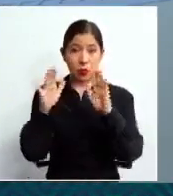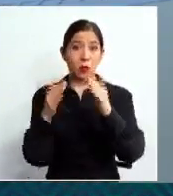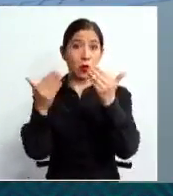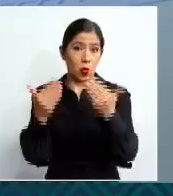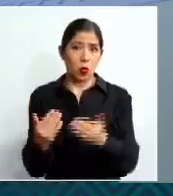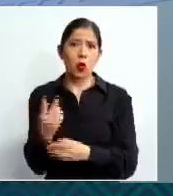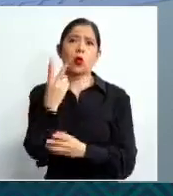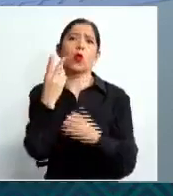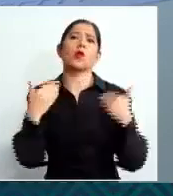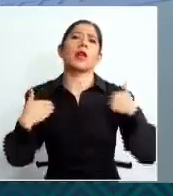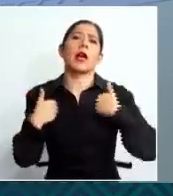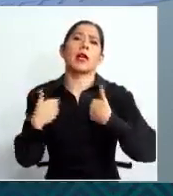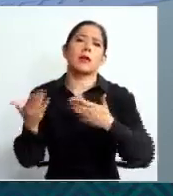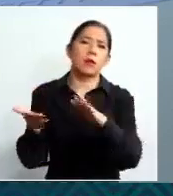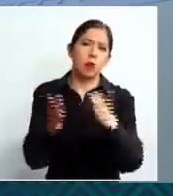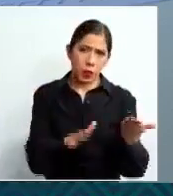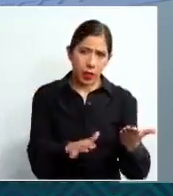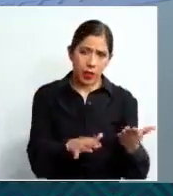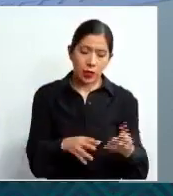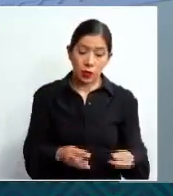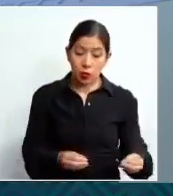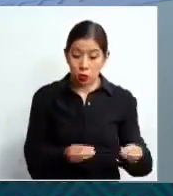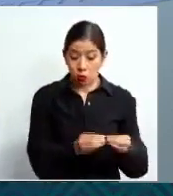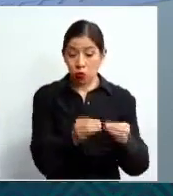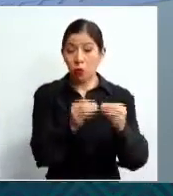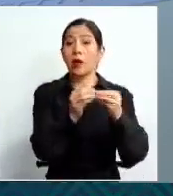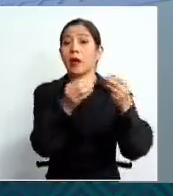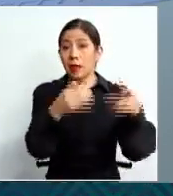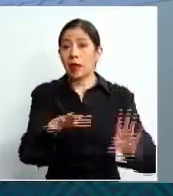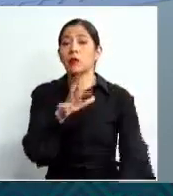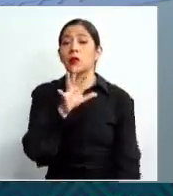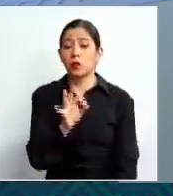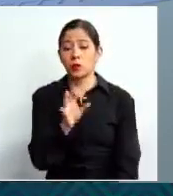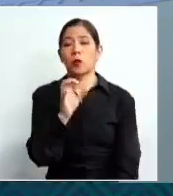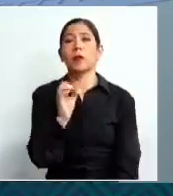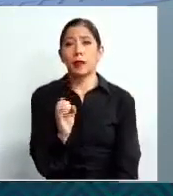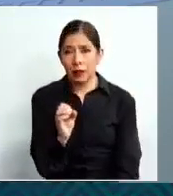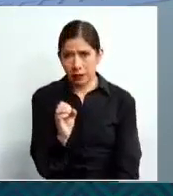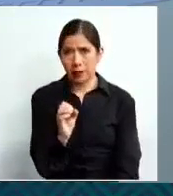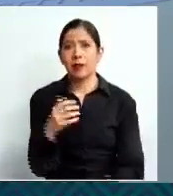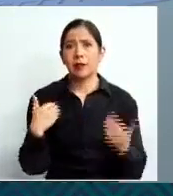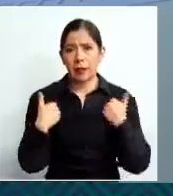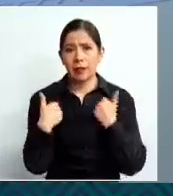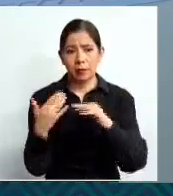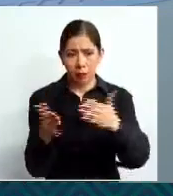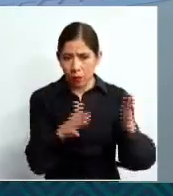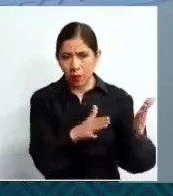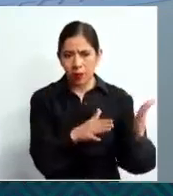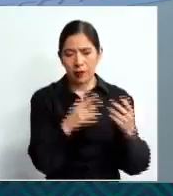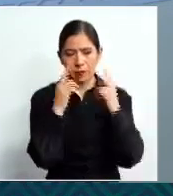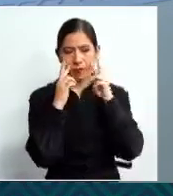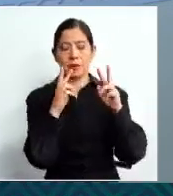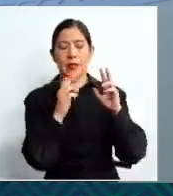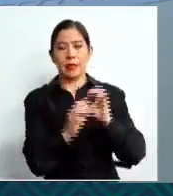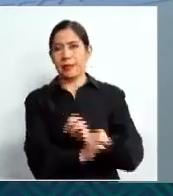dos animales más, que se sumarían a 90. Entonces, claramente se nota